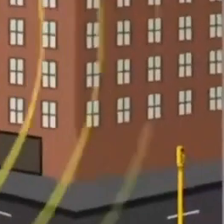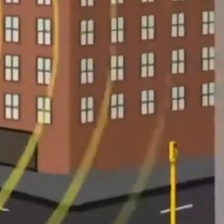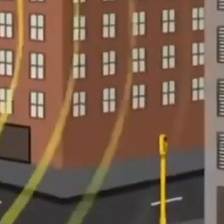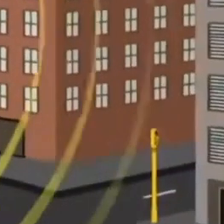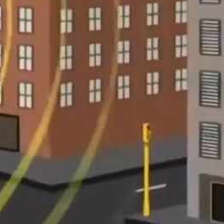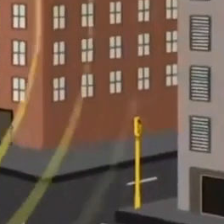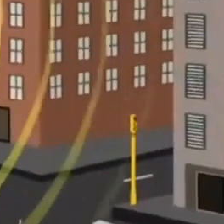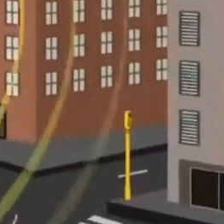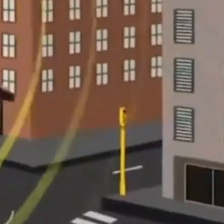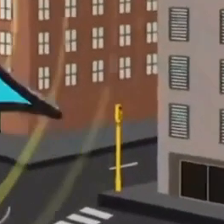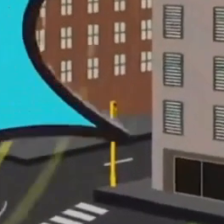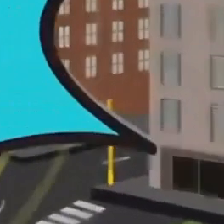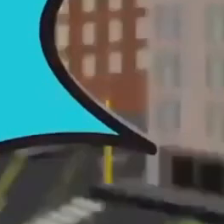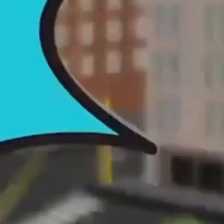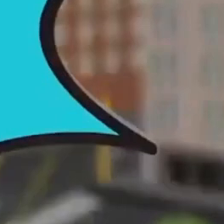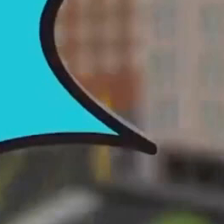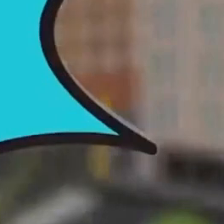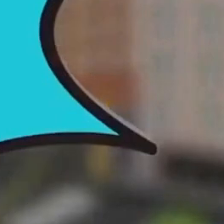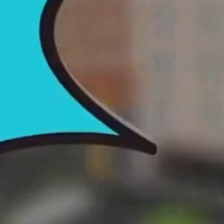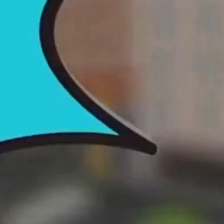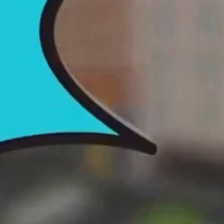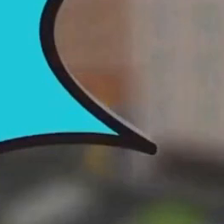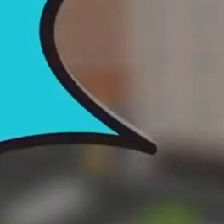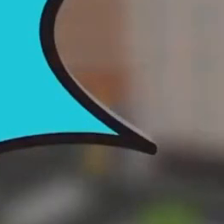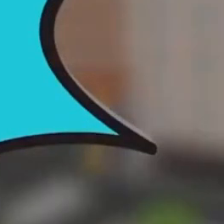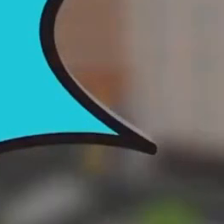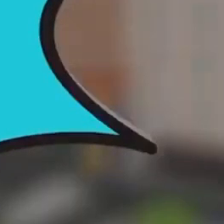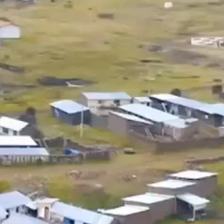etiri.